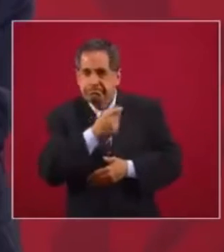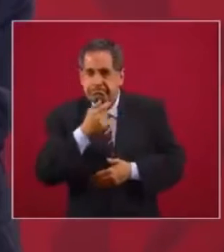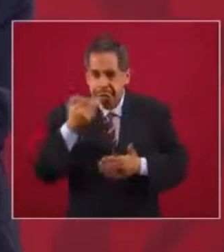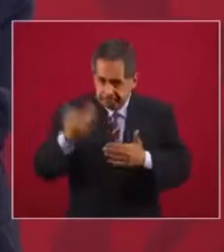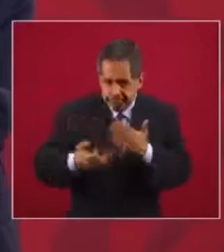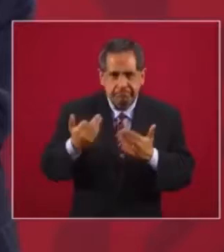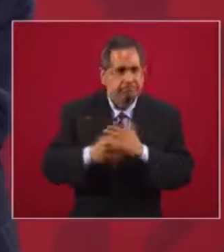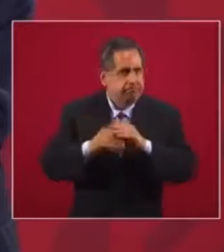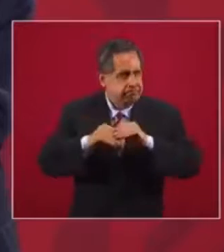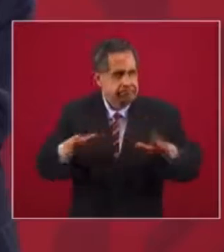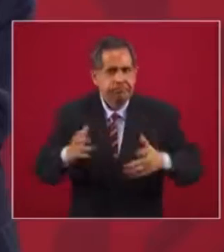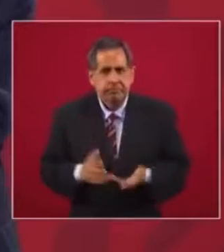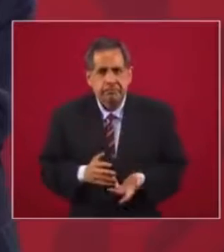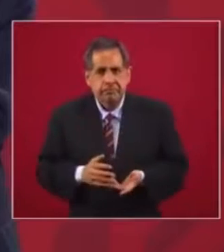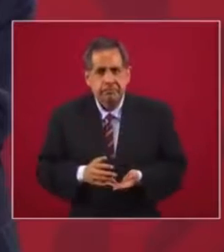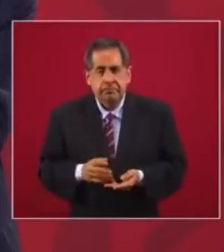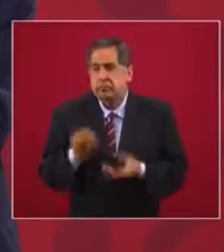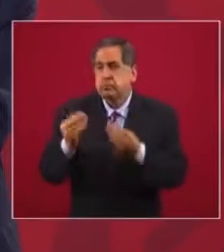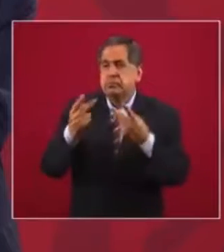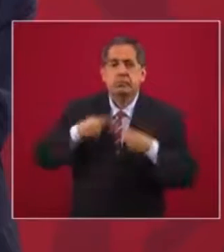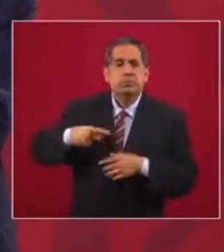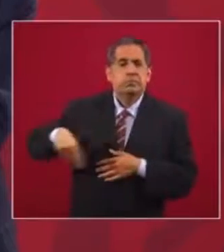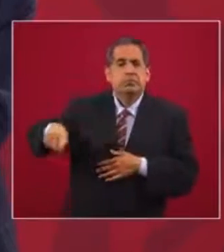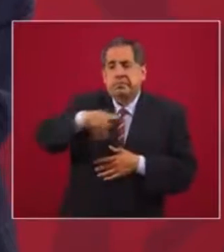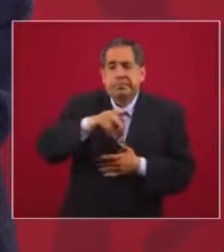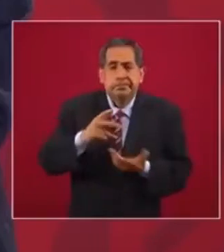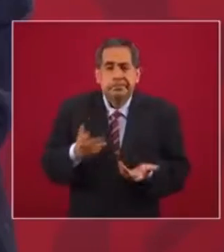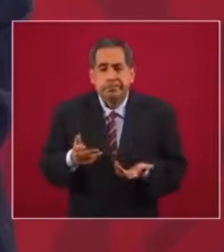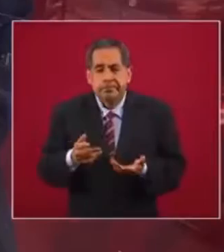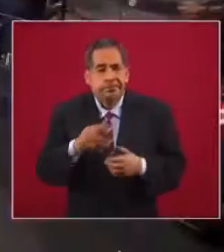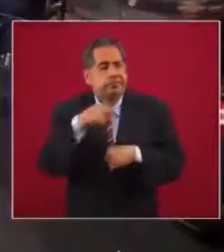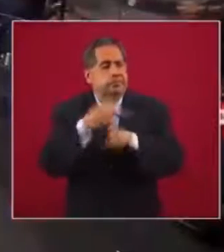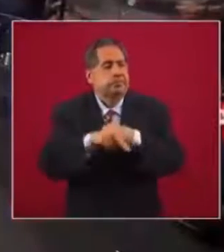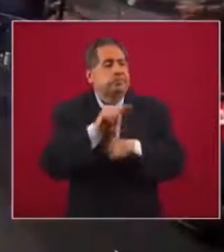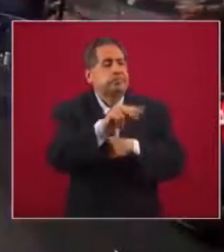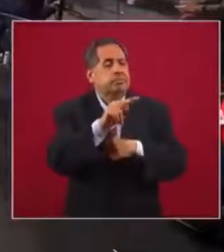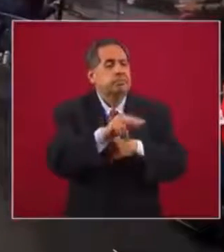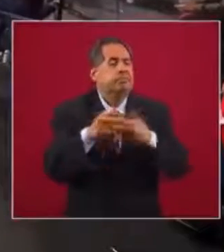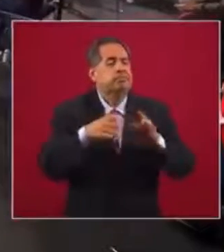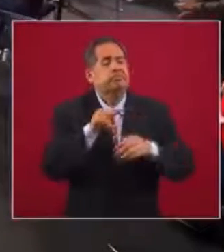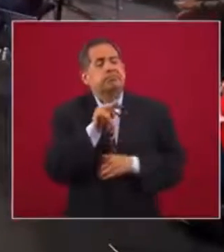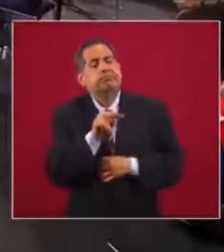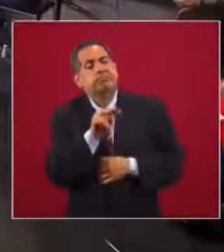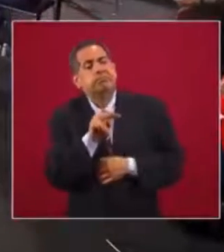Muchos se informan por televisión abierta,